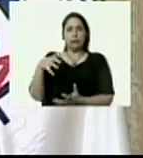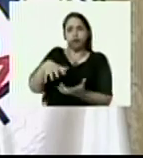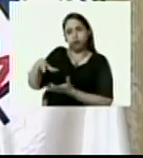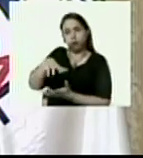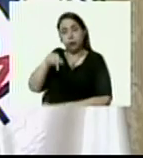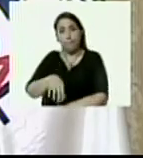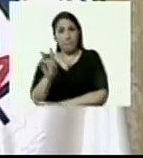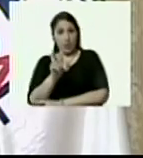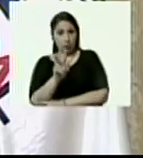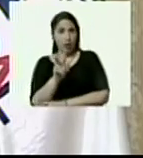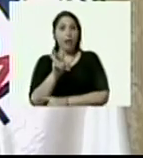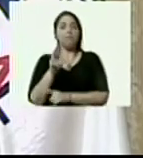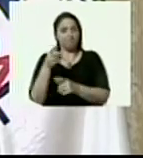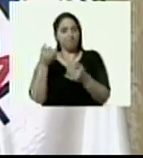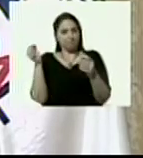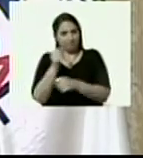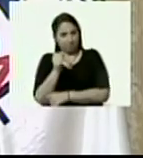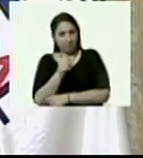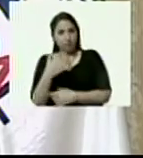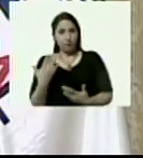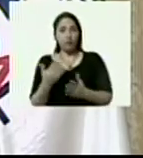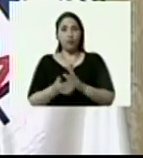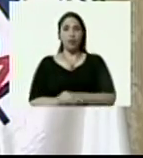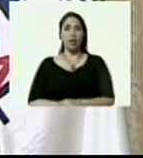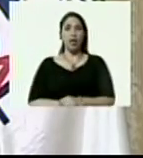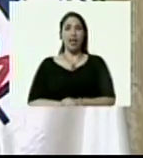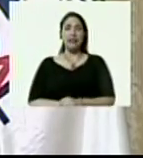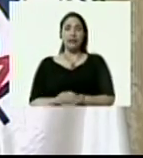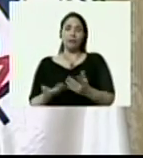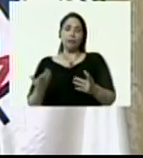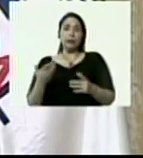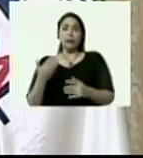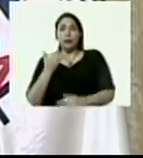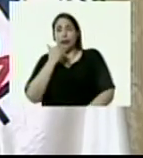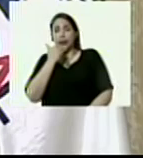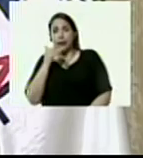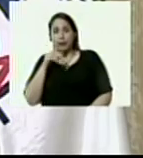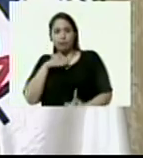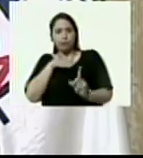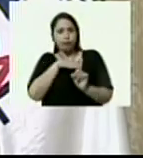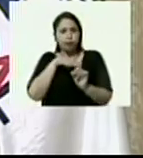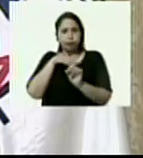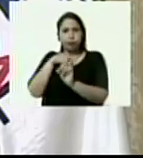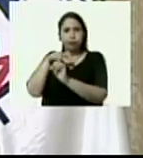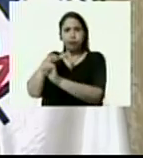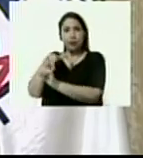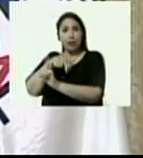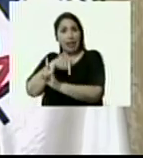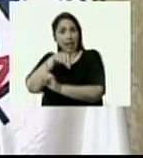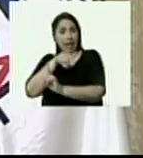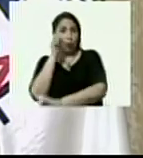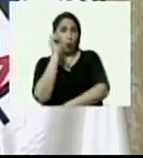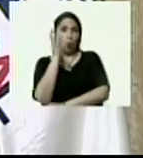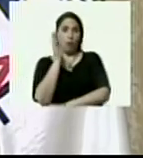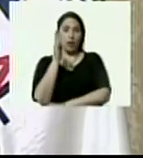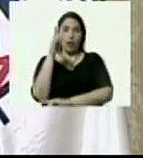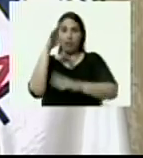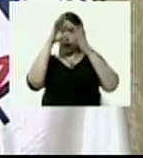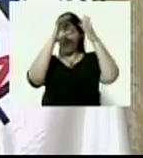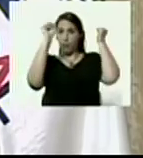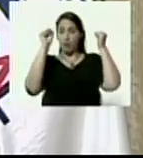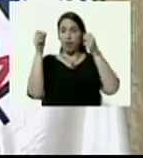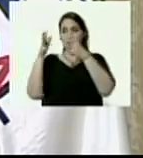venezuela y efectivamente hubo intentos para sabotear esta cumbre la diplomacia